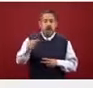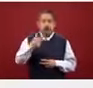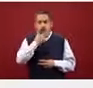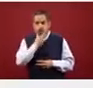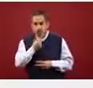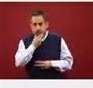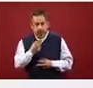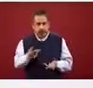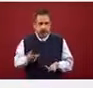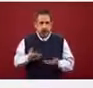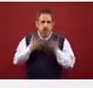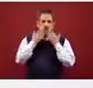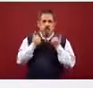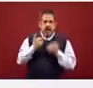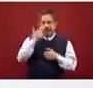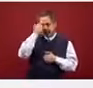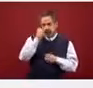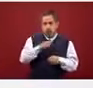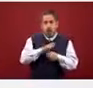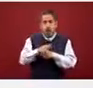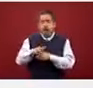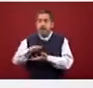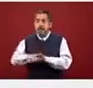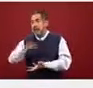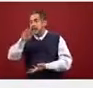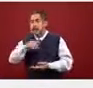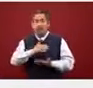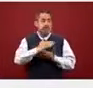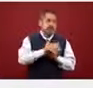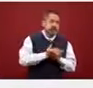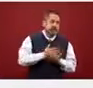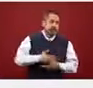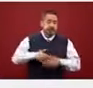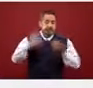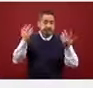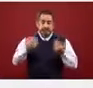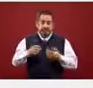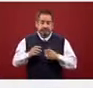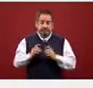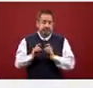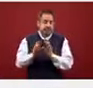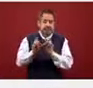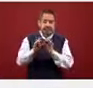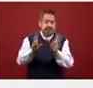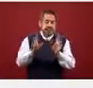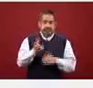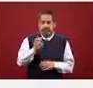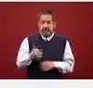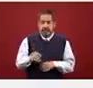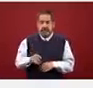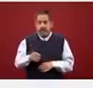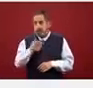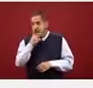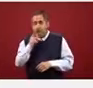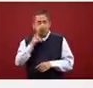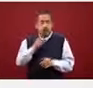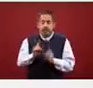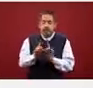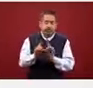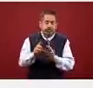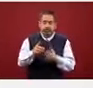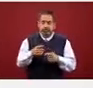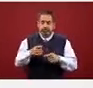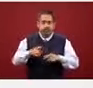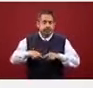existe una razón conocida por la que pudiera haber esta distribución relacionada con el sexo. Lo